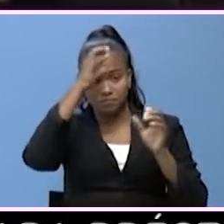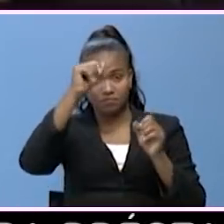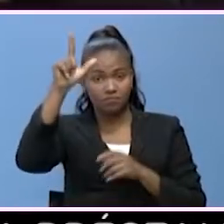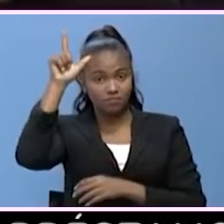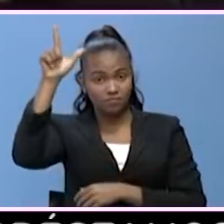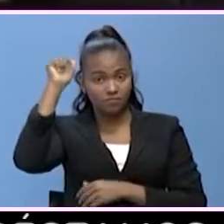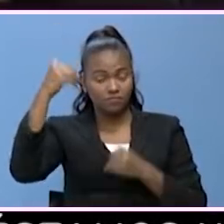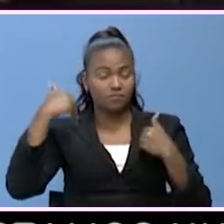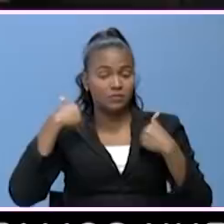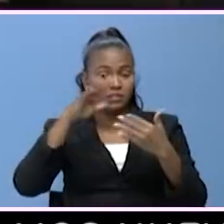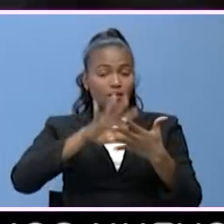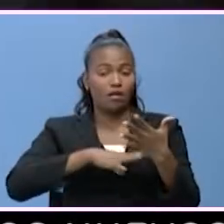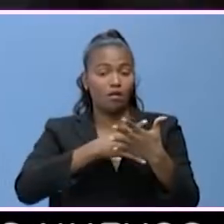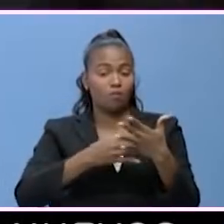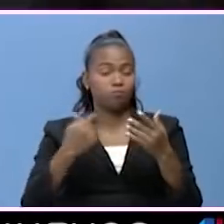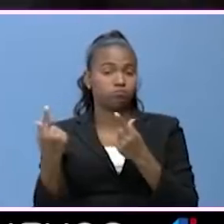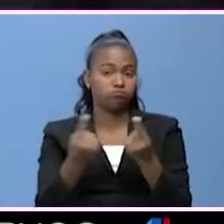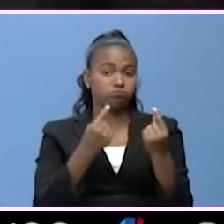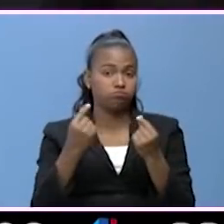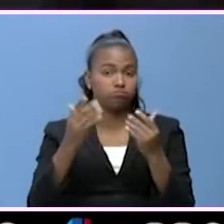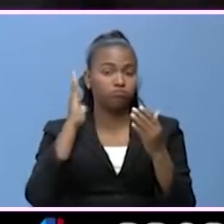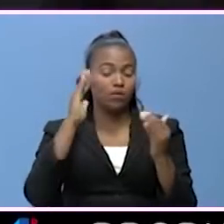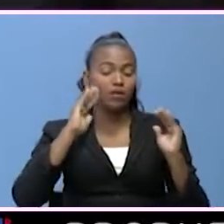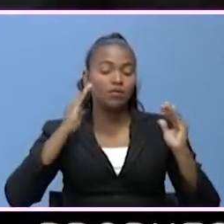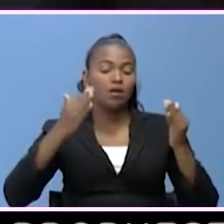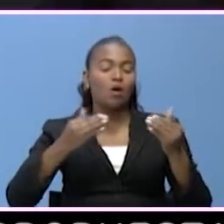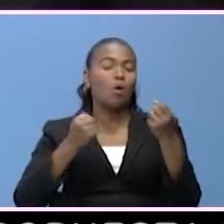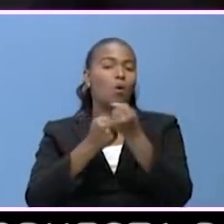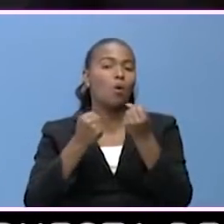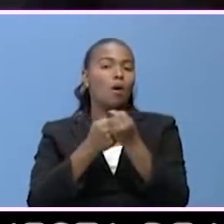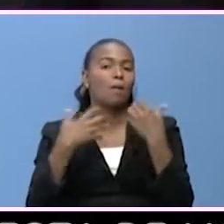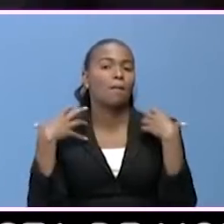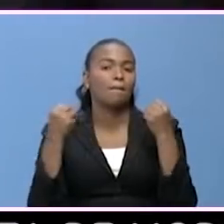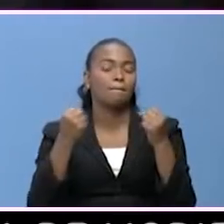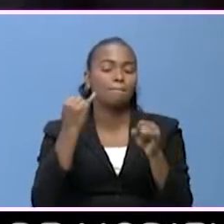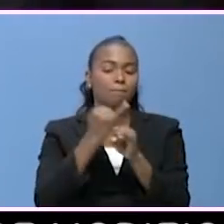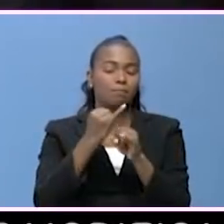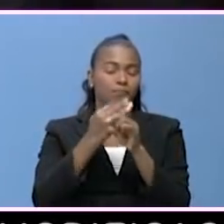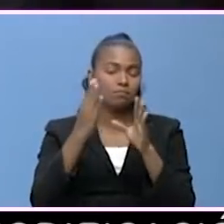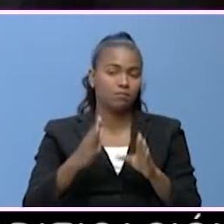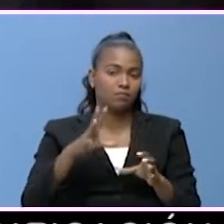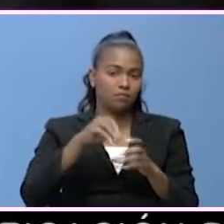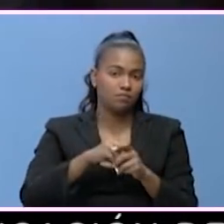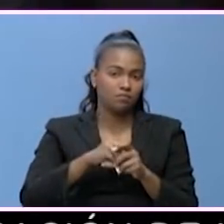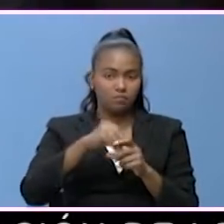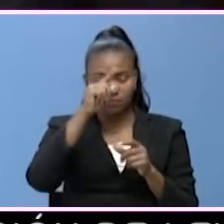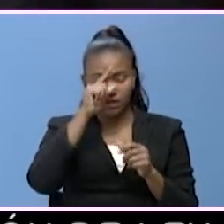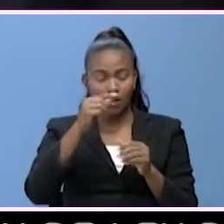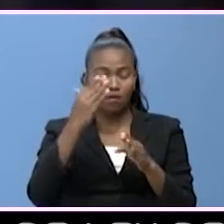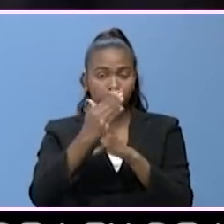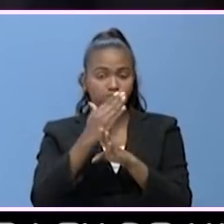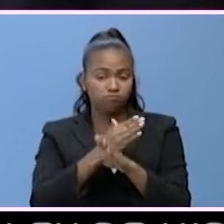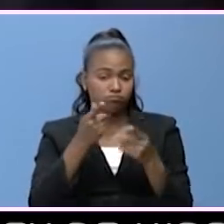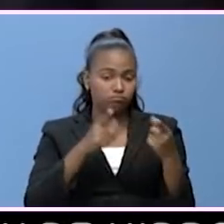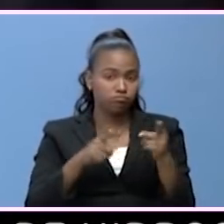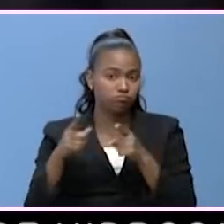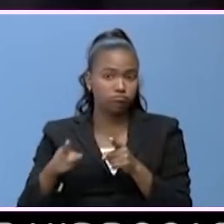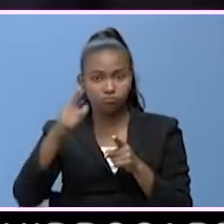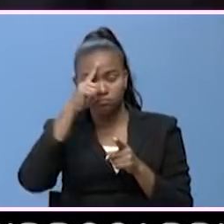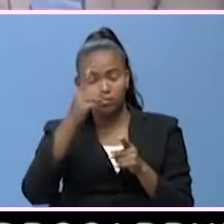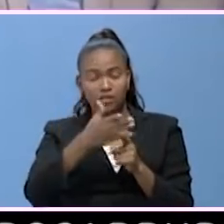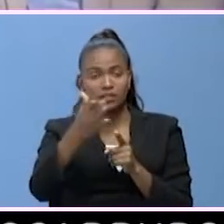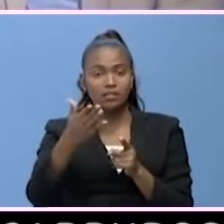Abinader tiene una agenda legislativa que se dirige a contribuir con la fortaleza institucional y tomar los correctivos en cuanto a